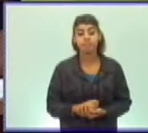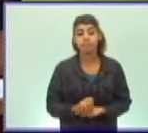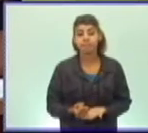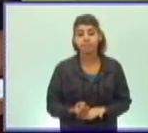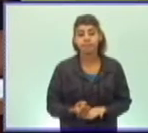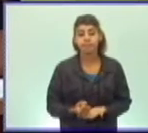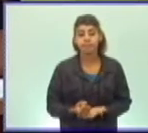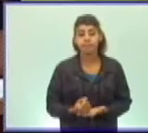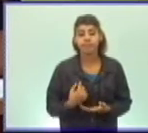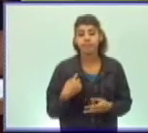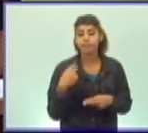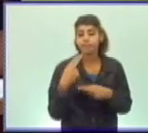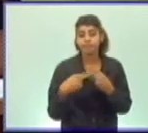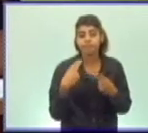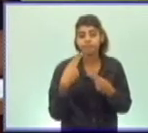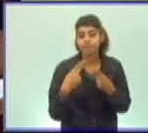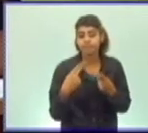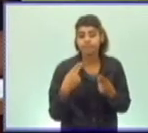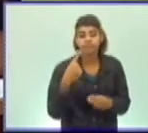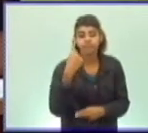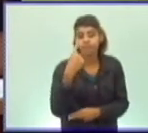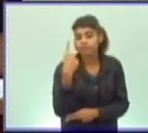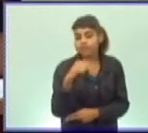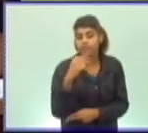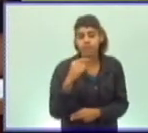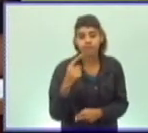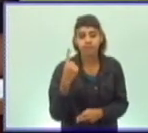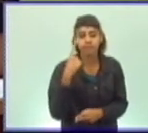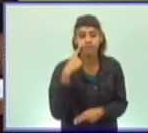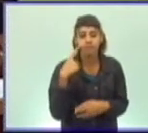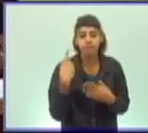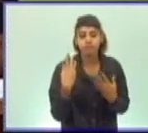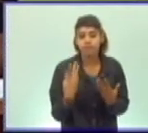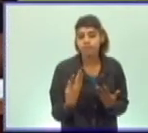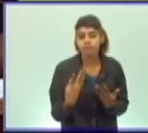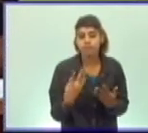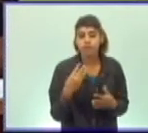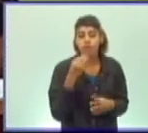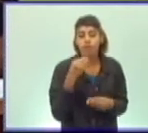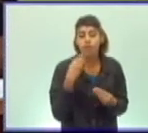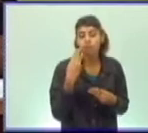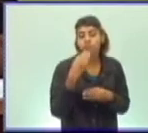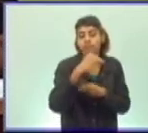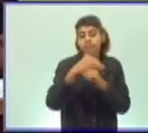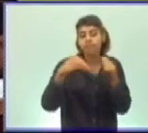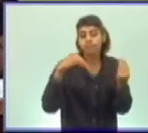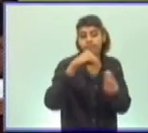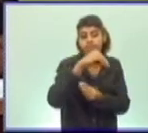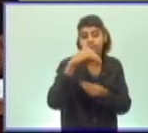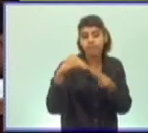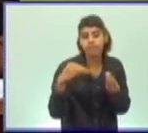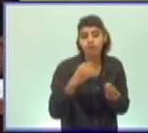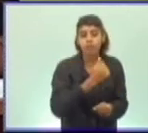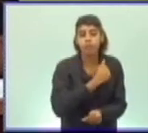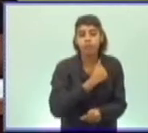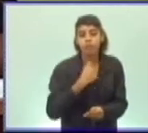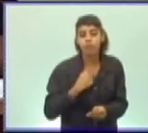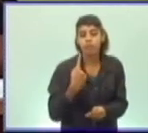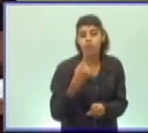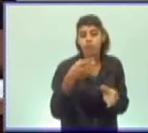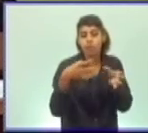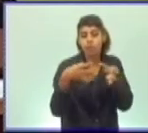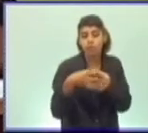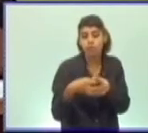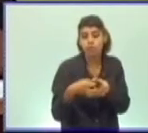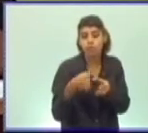Entonces, hemos realizado un ejercicio que nos ha permitido analizar cómo varían las propiedades en un grupo en la medida